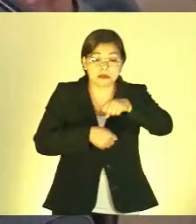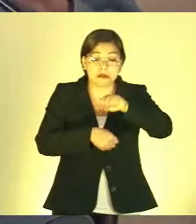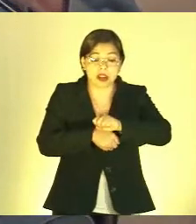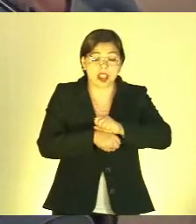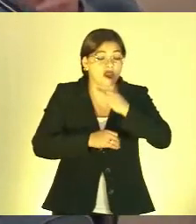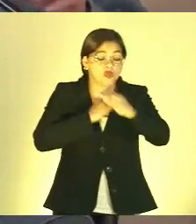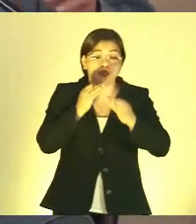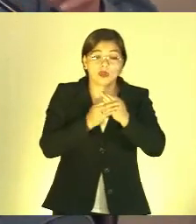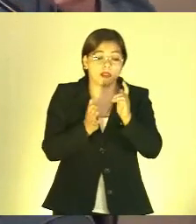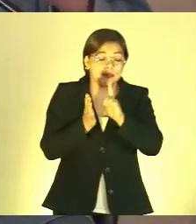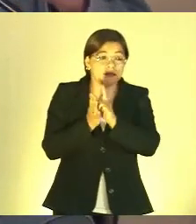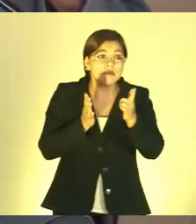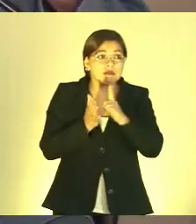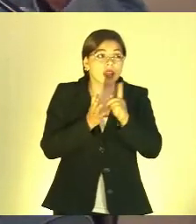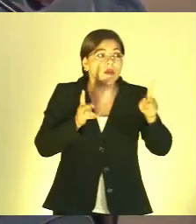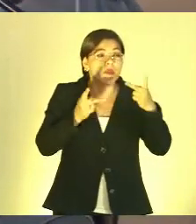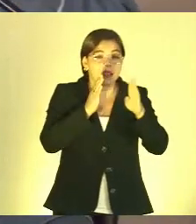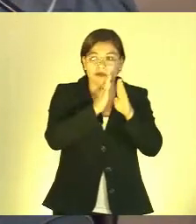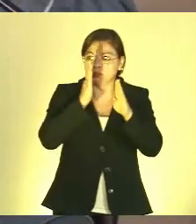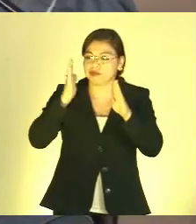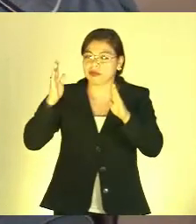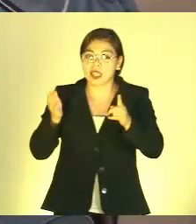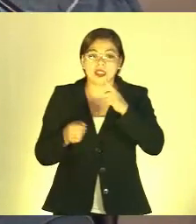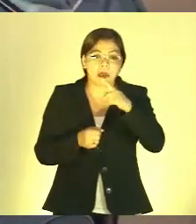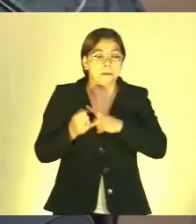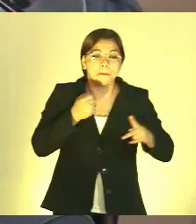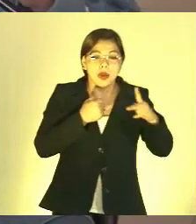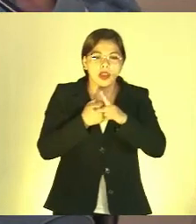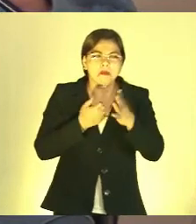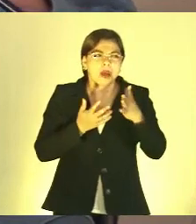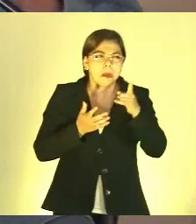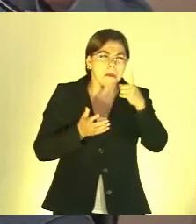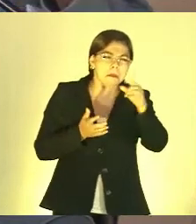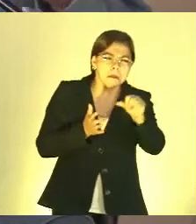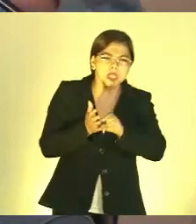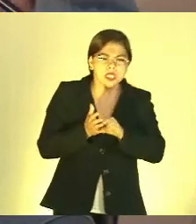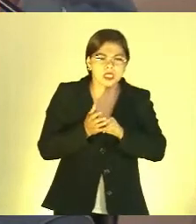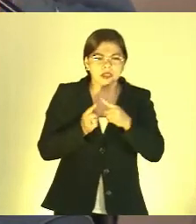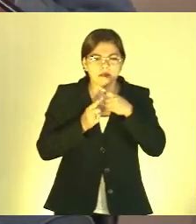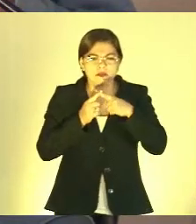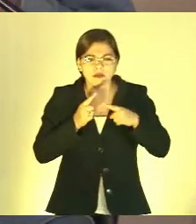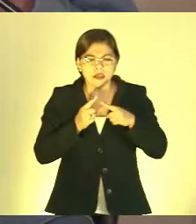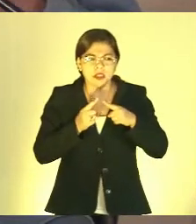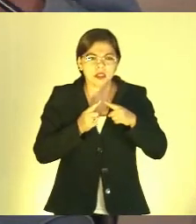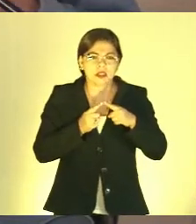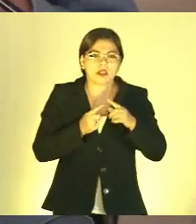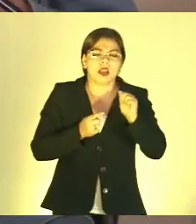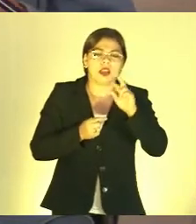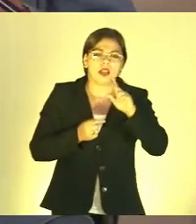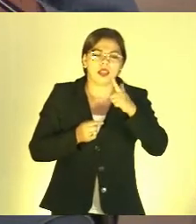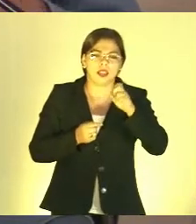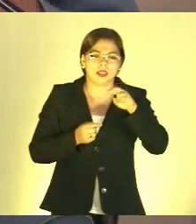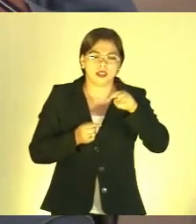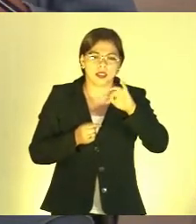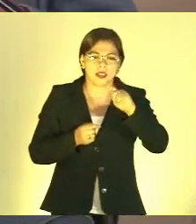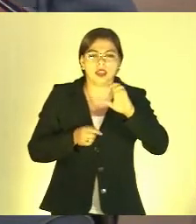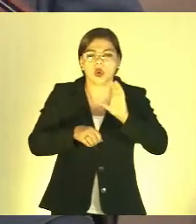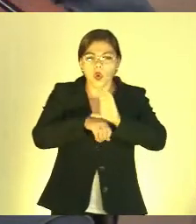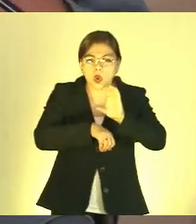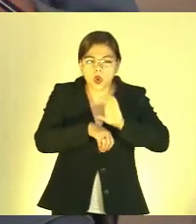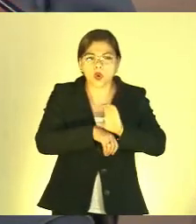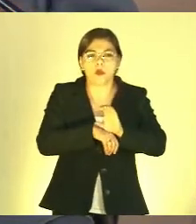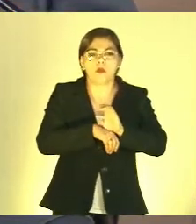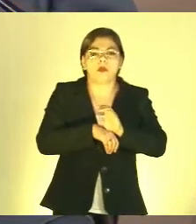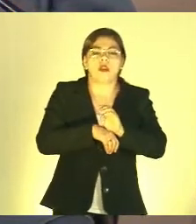las librerías del país y en mes y medio estará en Argentina, Colombia,